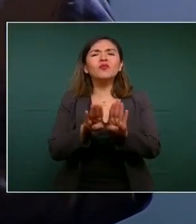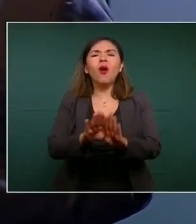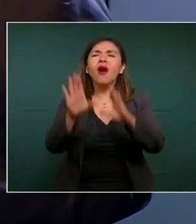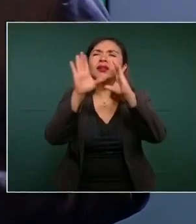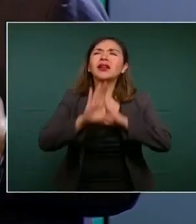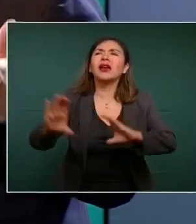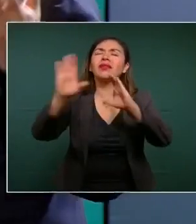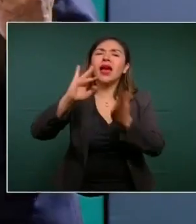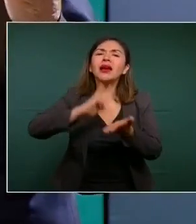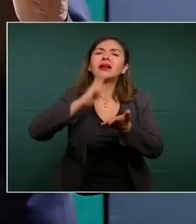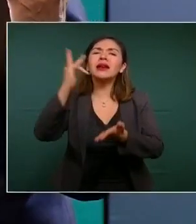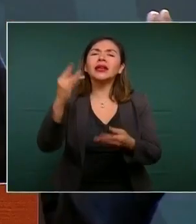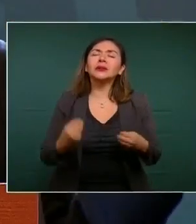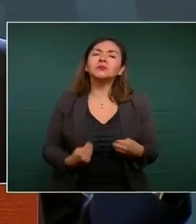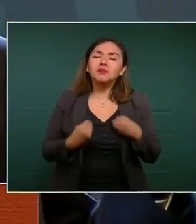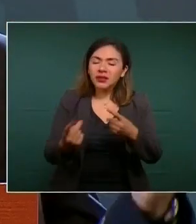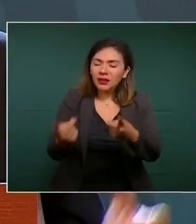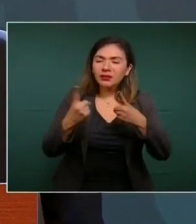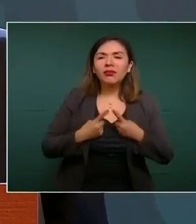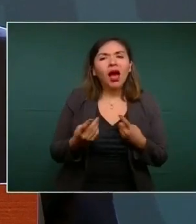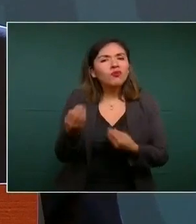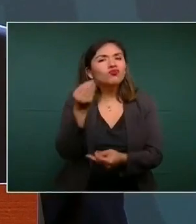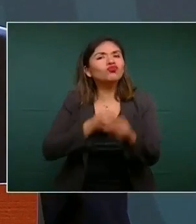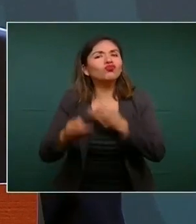que nos ha dado tanto